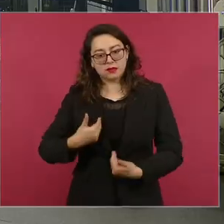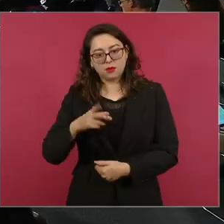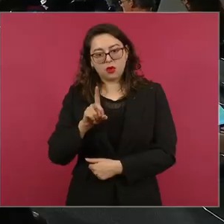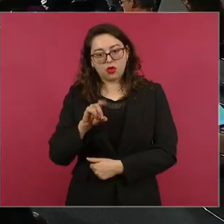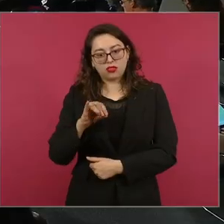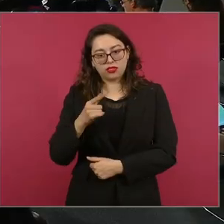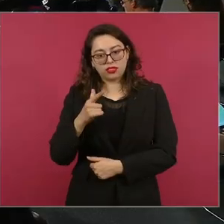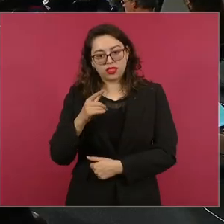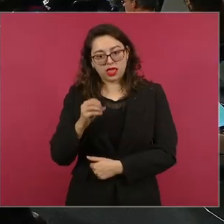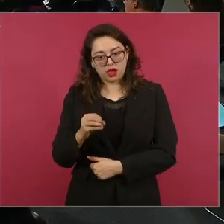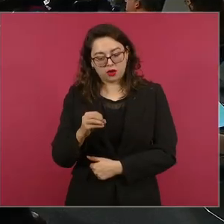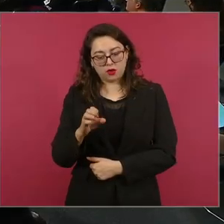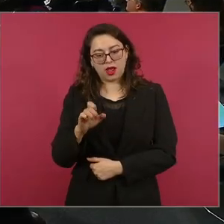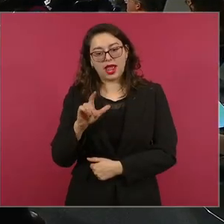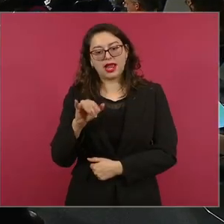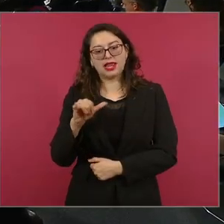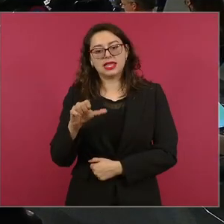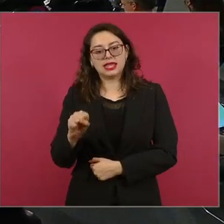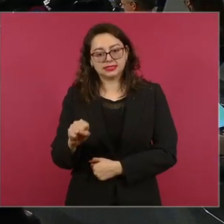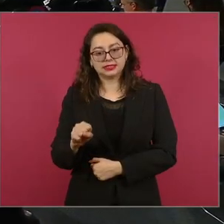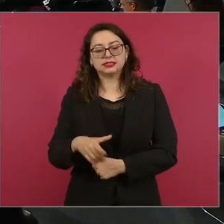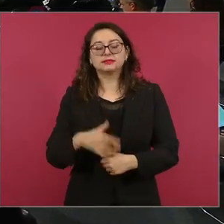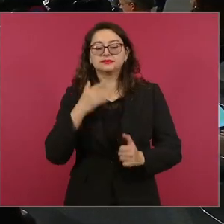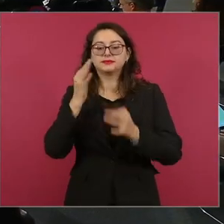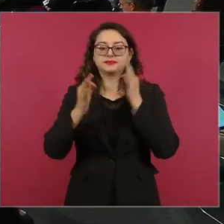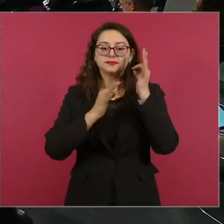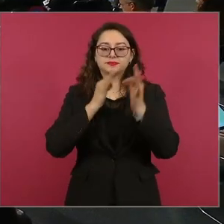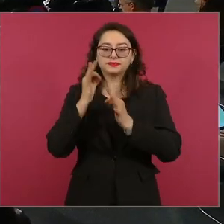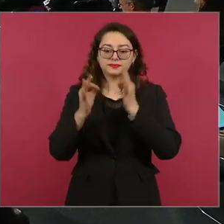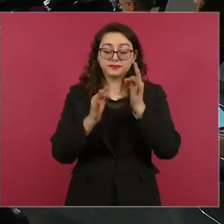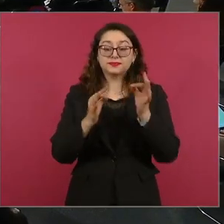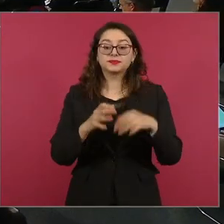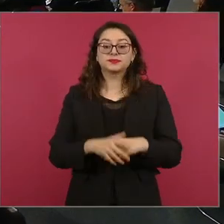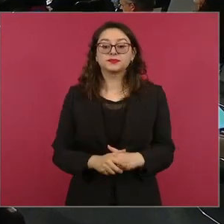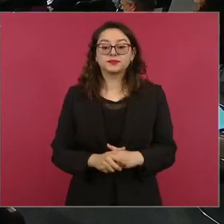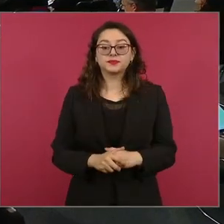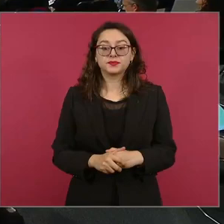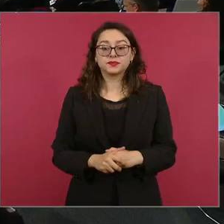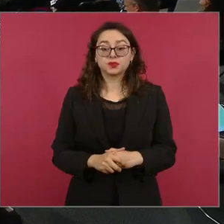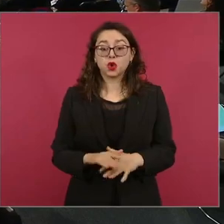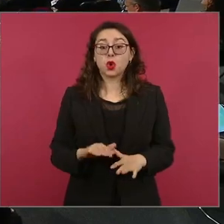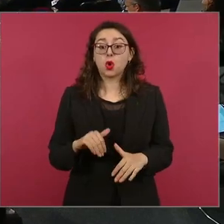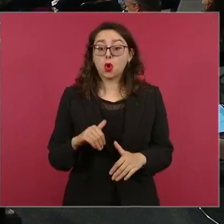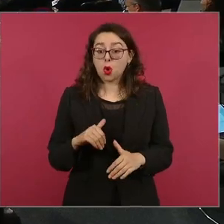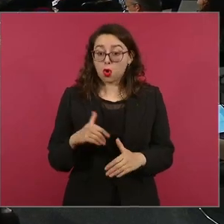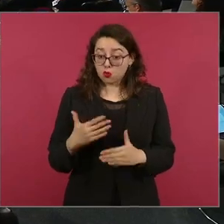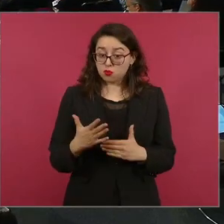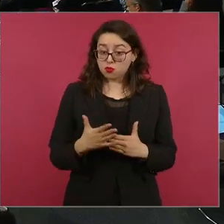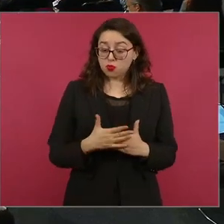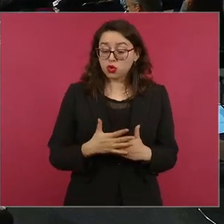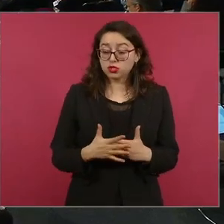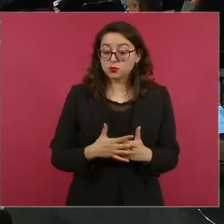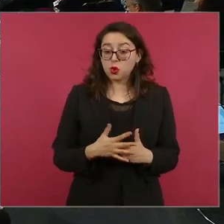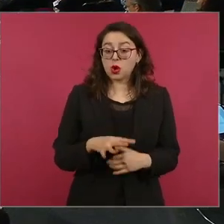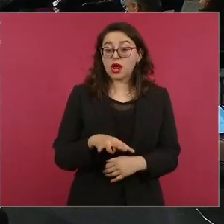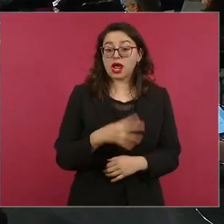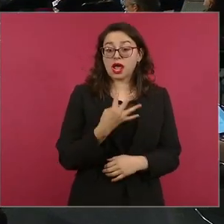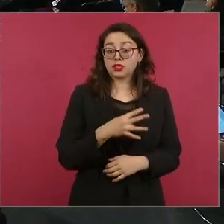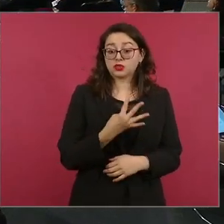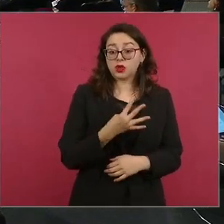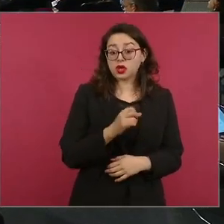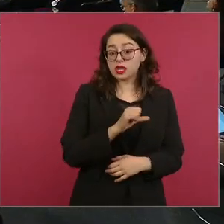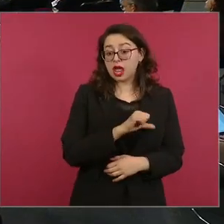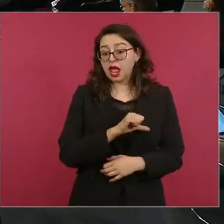Presente. Señor presidente, con base en el encuentro que va a sostener usted del 14 al 16 de